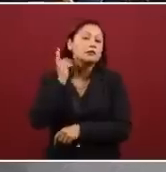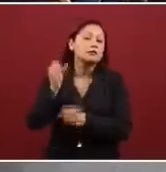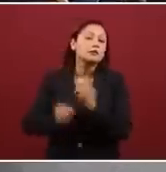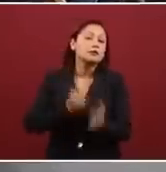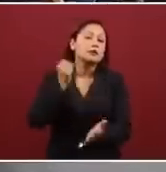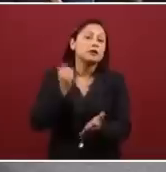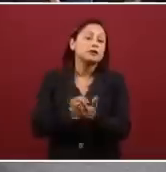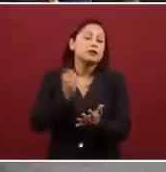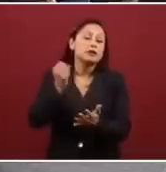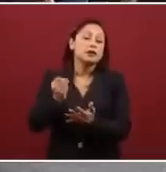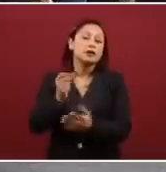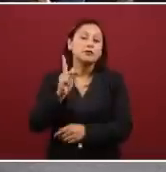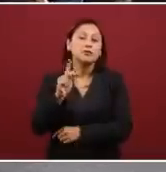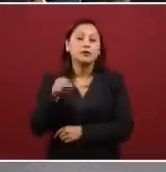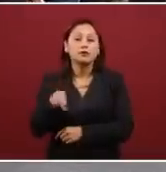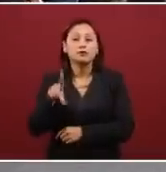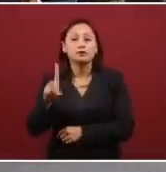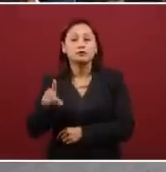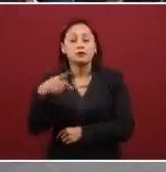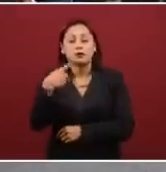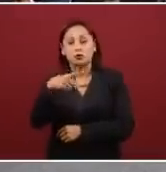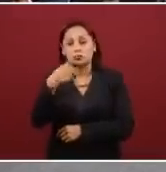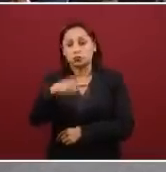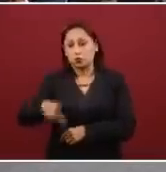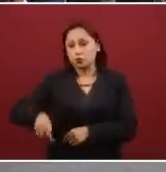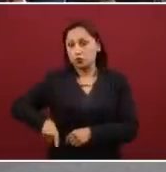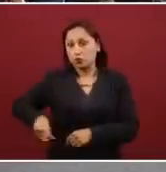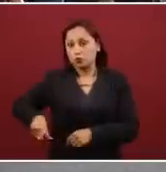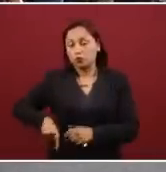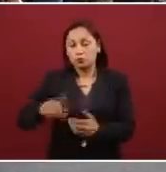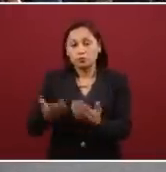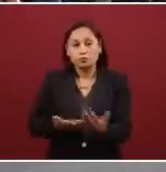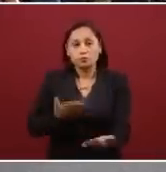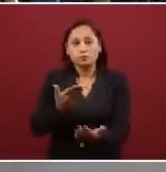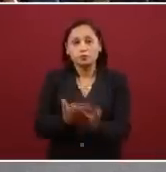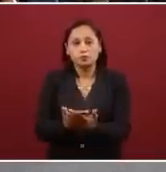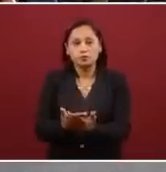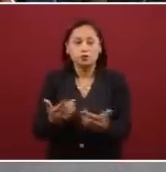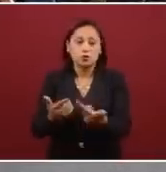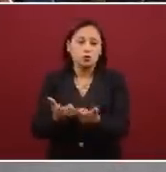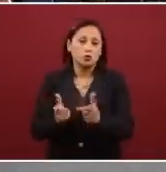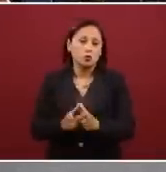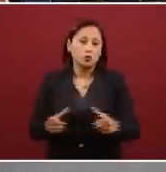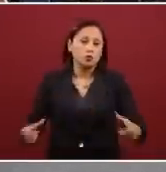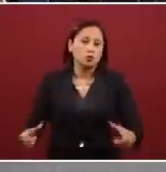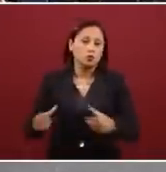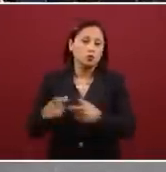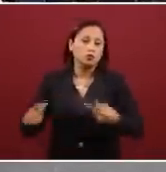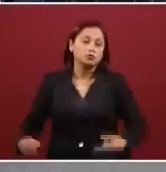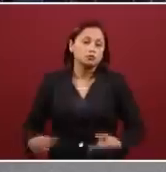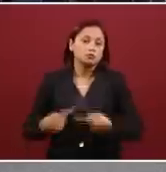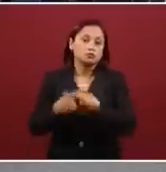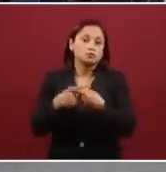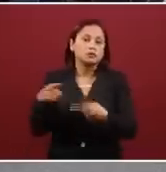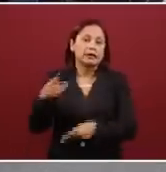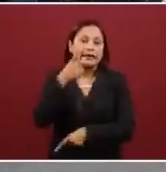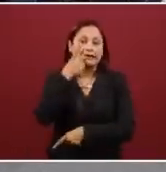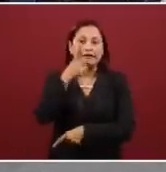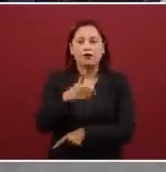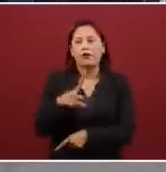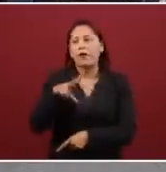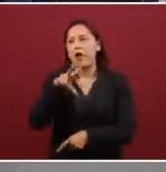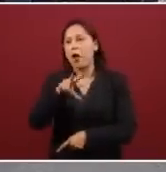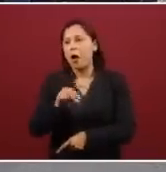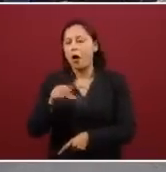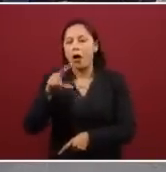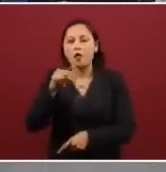Desarrollo de la propuesta de su gobierno. La oposición obviamente se rasgó las vestiduras diciendo que no tiene ni